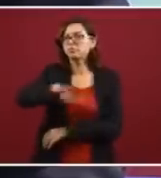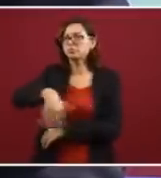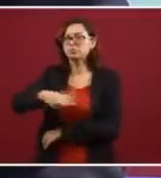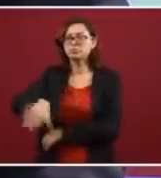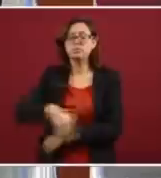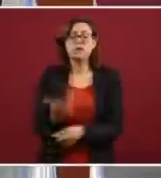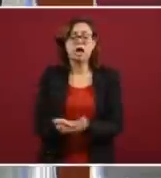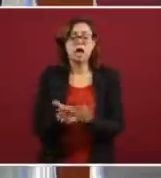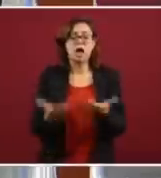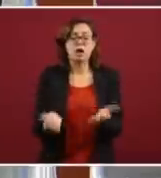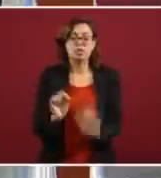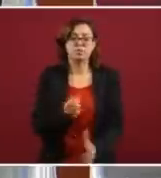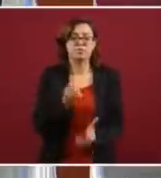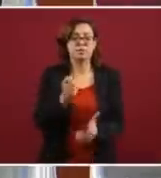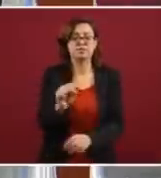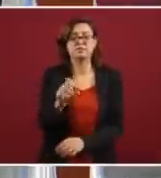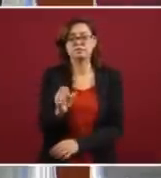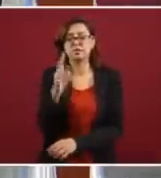han asignado